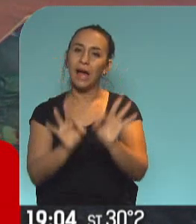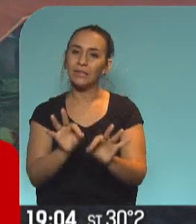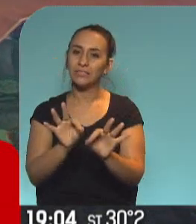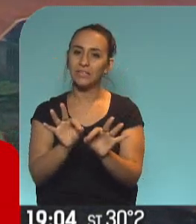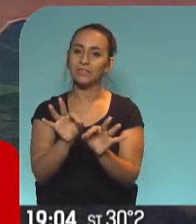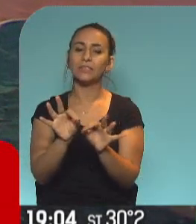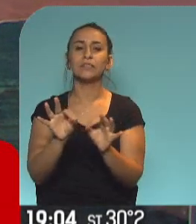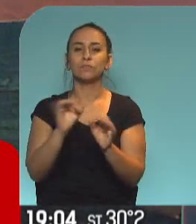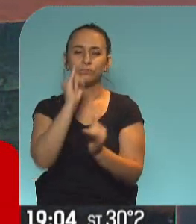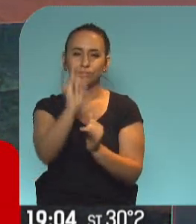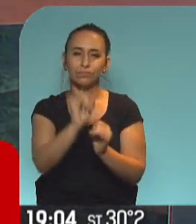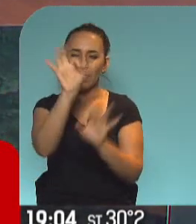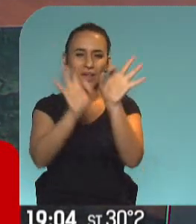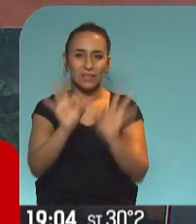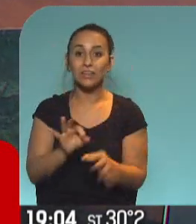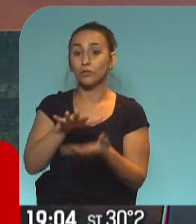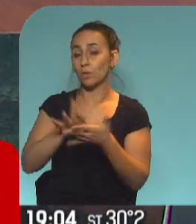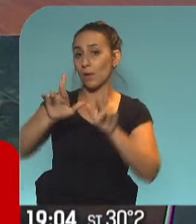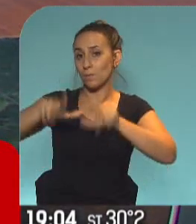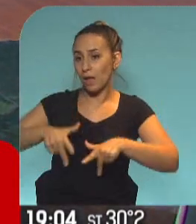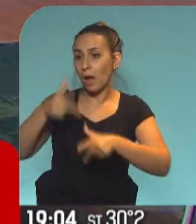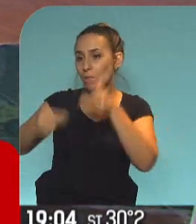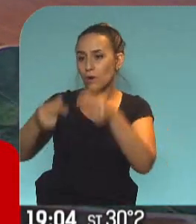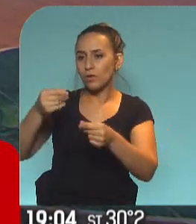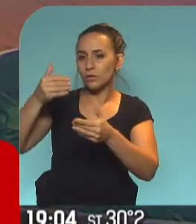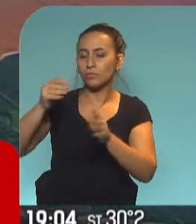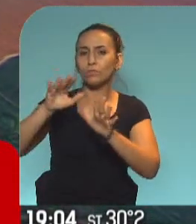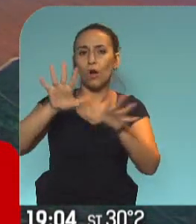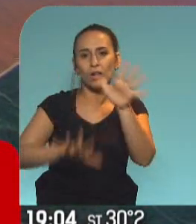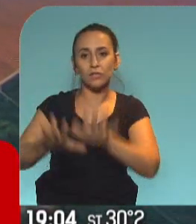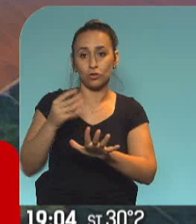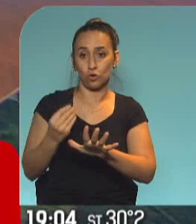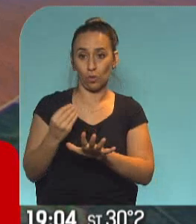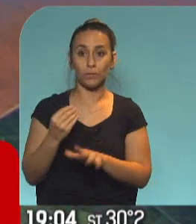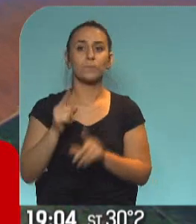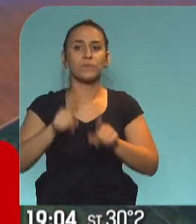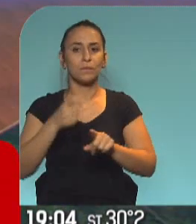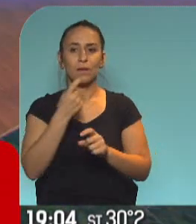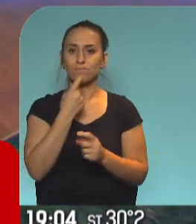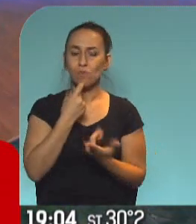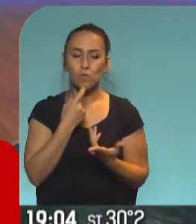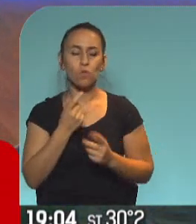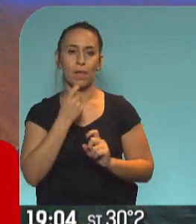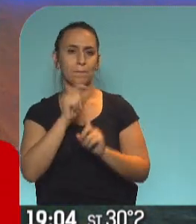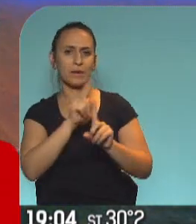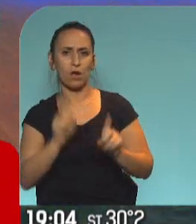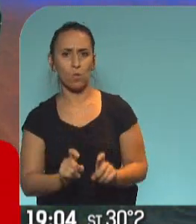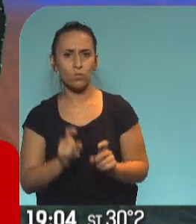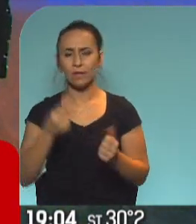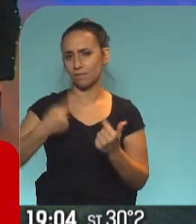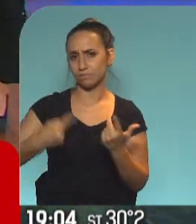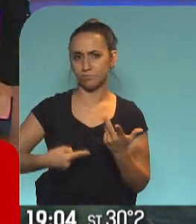de vacunación. Preguntas frecuentes: ¿cuáles son las vacunas que están autorizadas? ¿En qué consisten los procesos